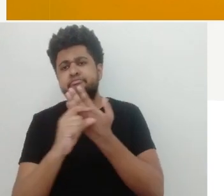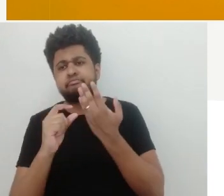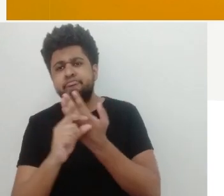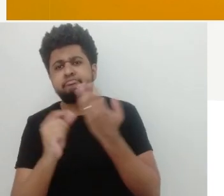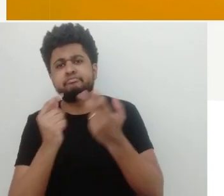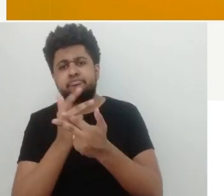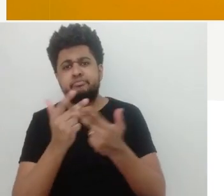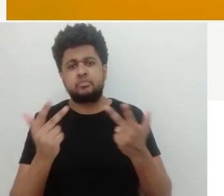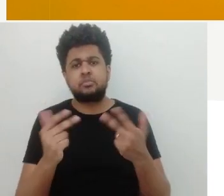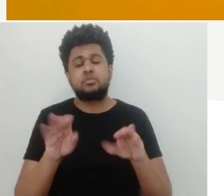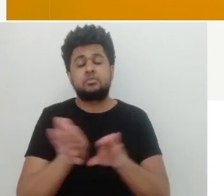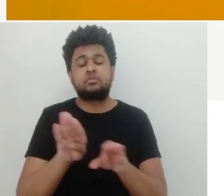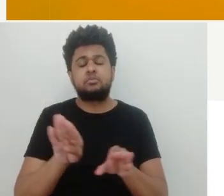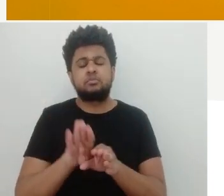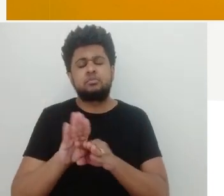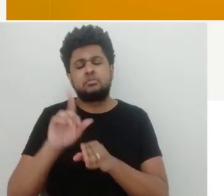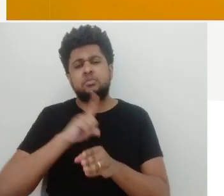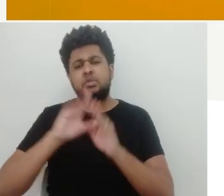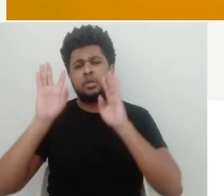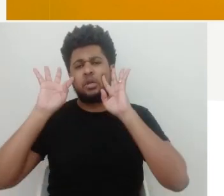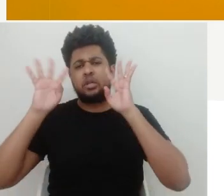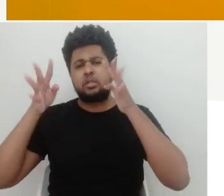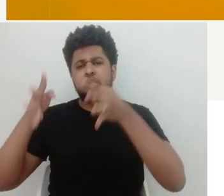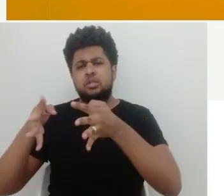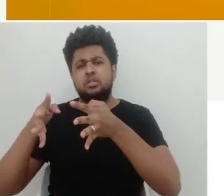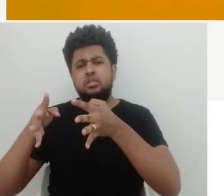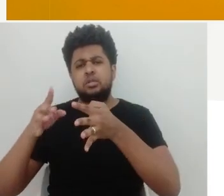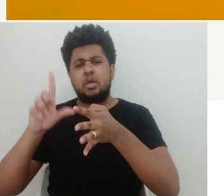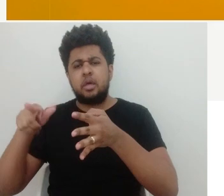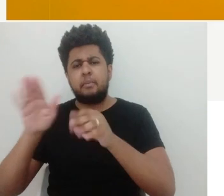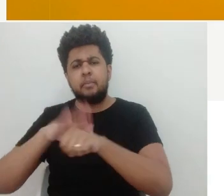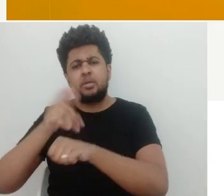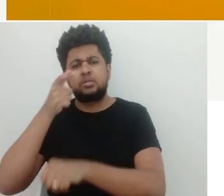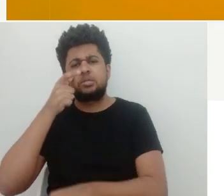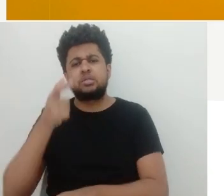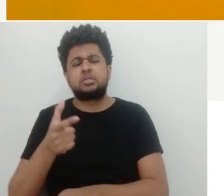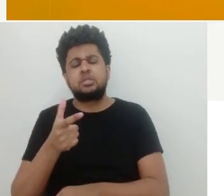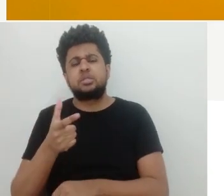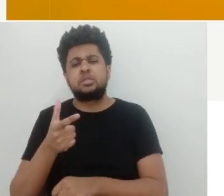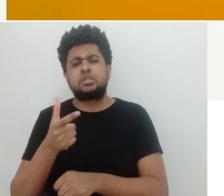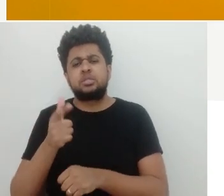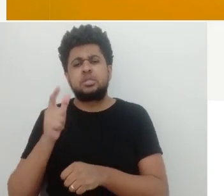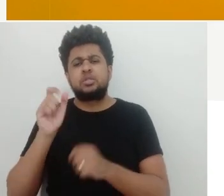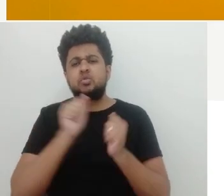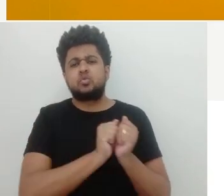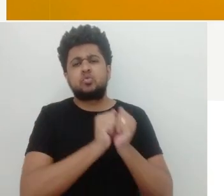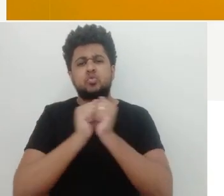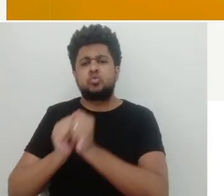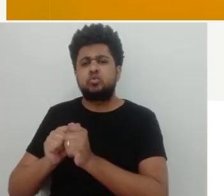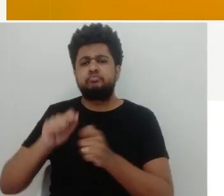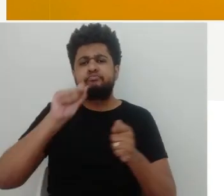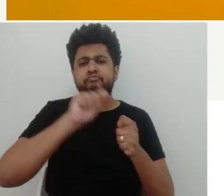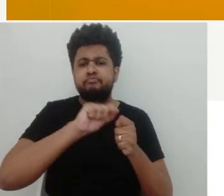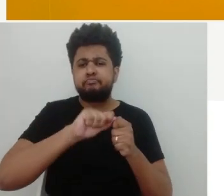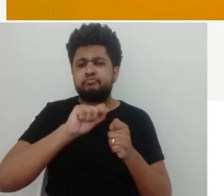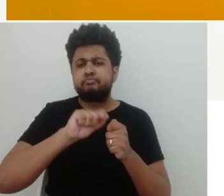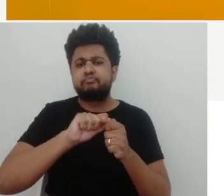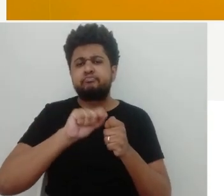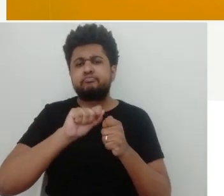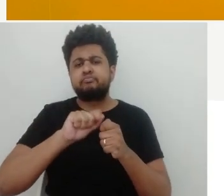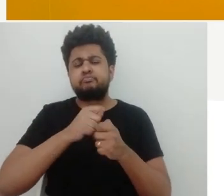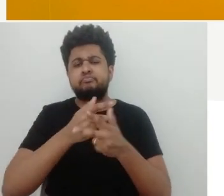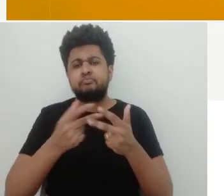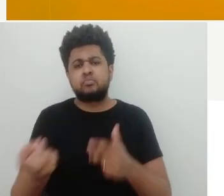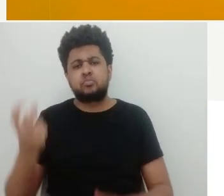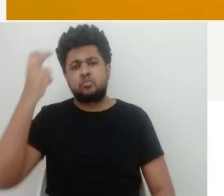es más interesante que han acompañado la producción de los estudios culturales, y es la tensión entre reconocer